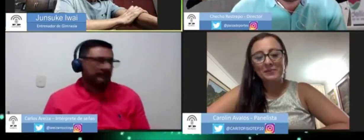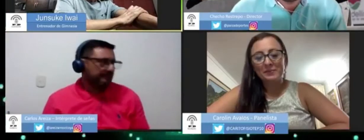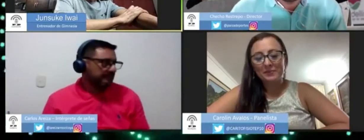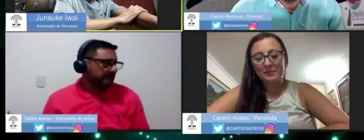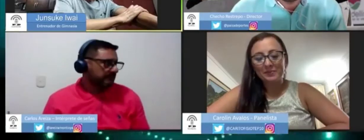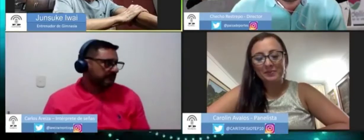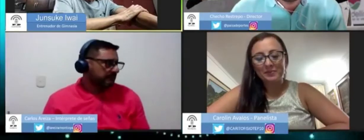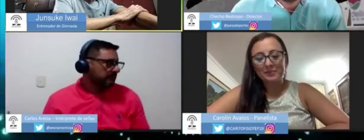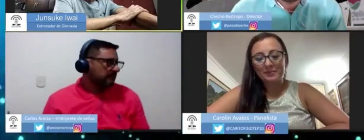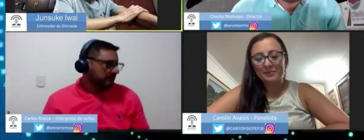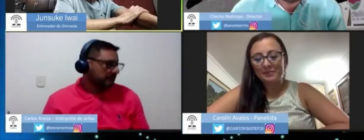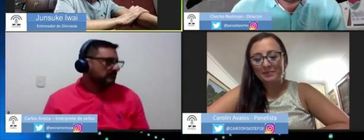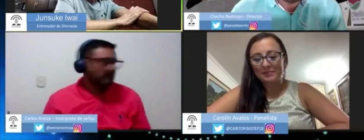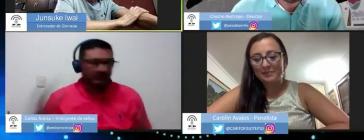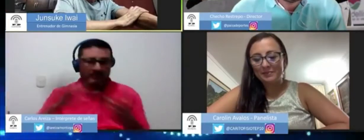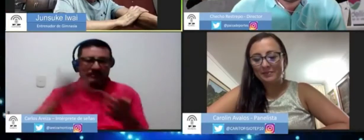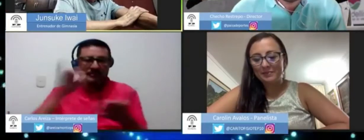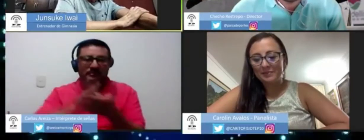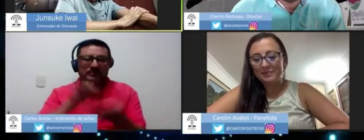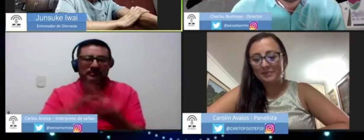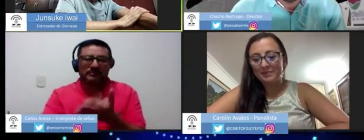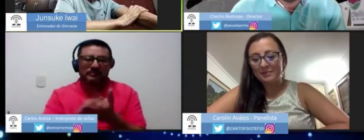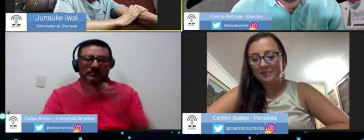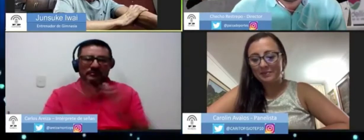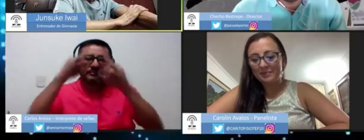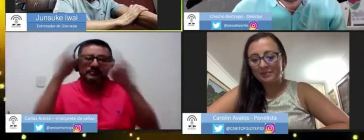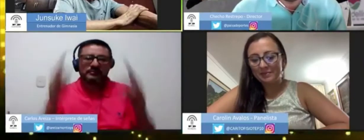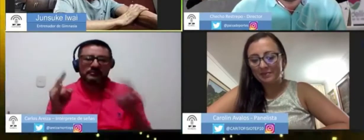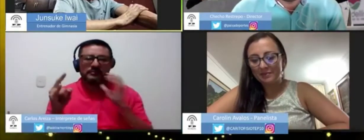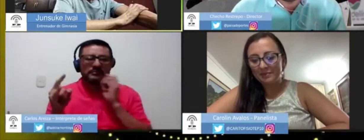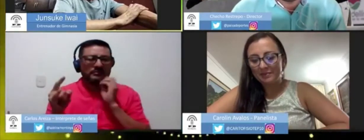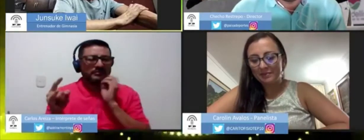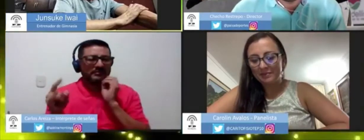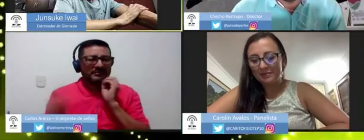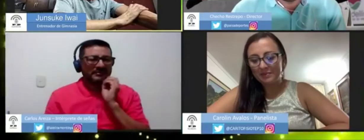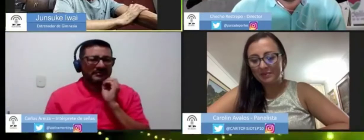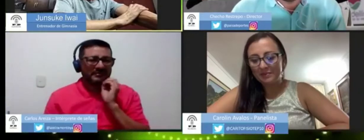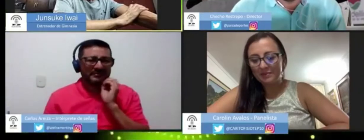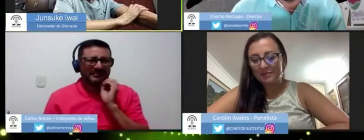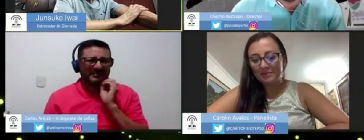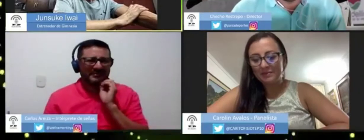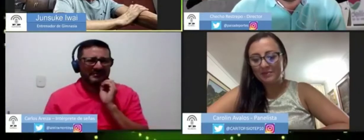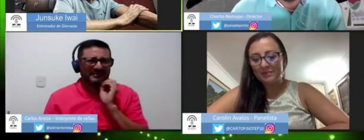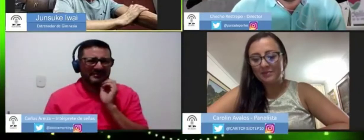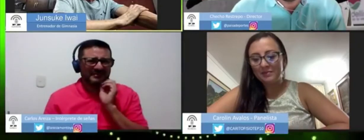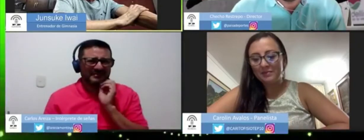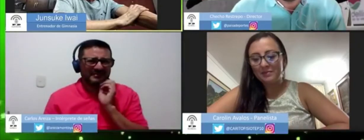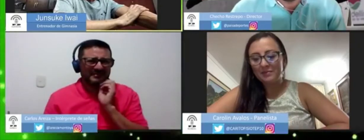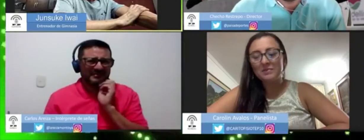Nos dieron este coliseo. Yo creo que tiene que ver mucho